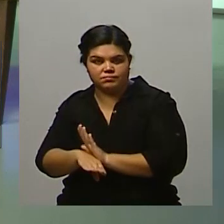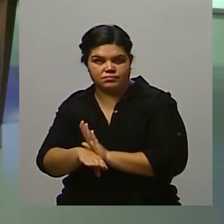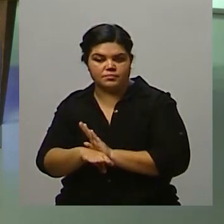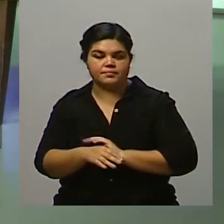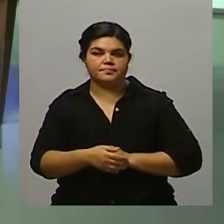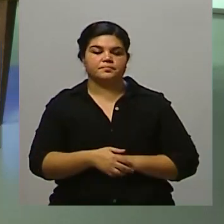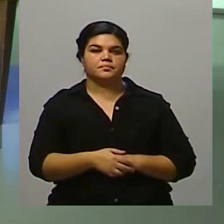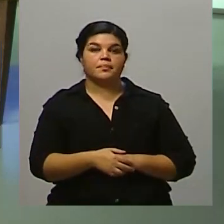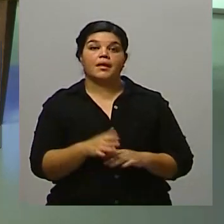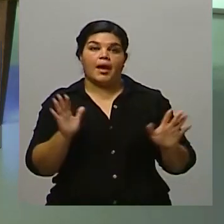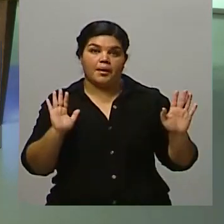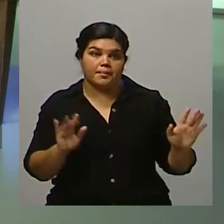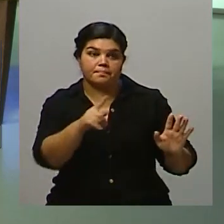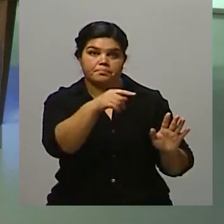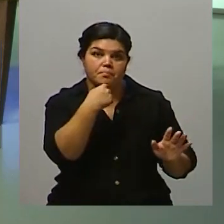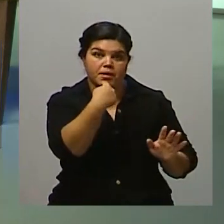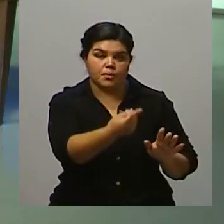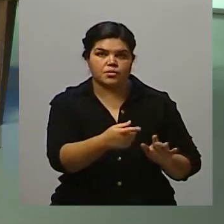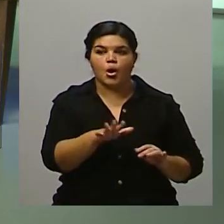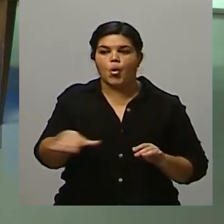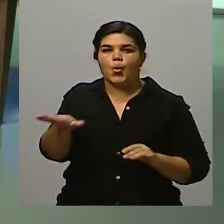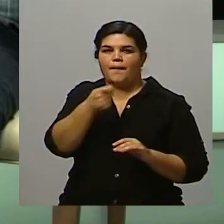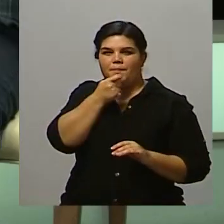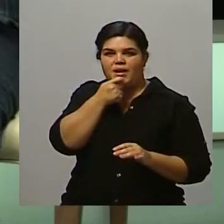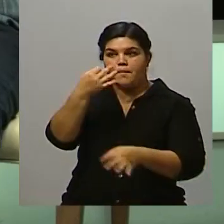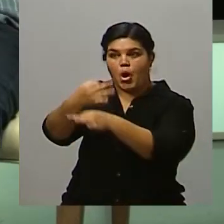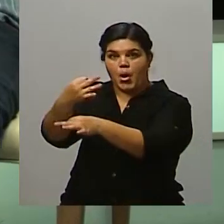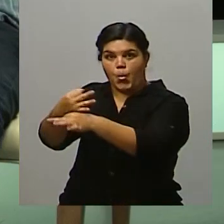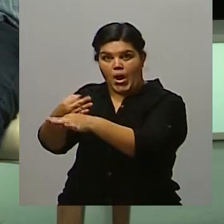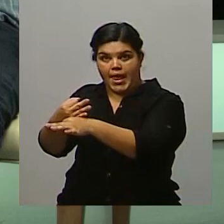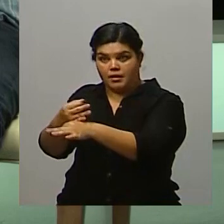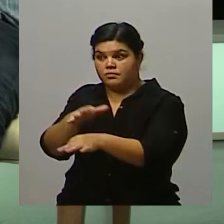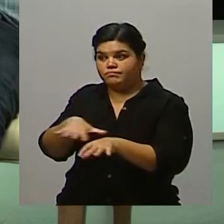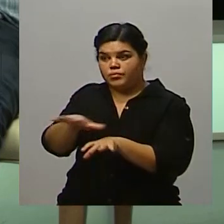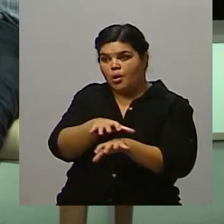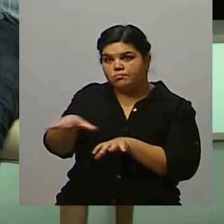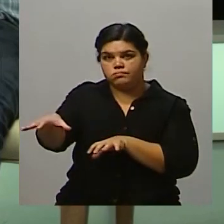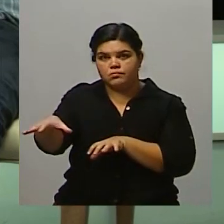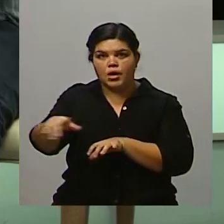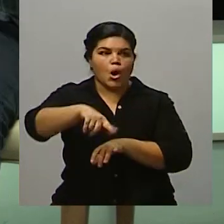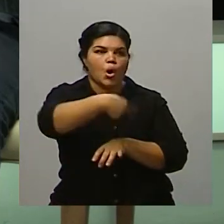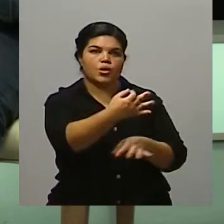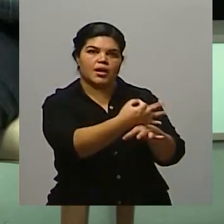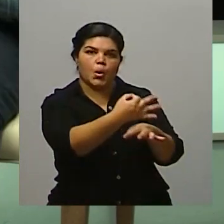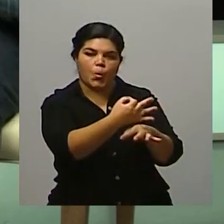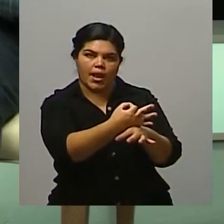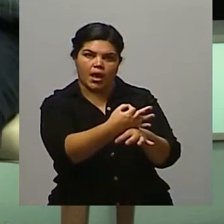ejemplo, que una escuela en determinado lugar sea prioritaria a otra escuela igual, pero en otro lugar de la provincia. Bueno, Alejandro, vos